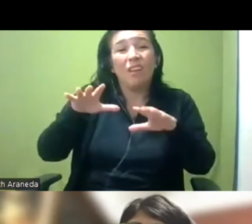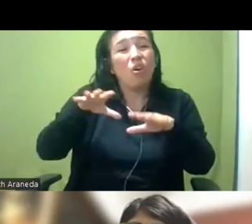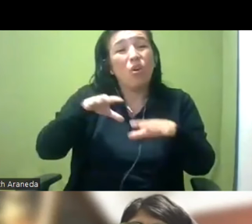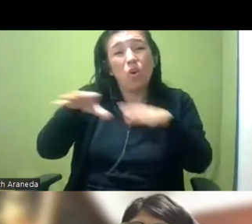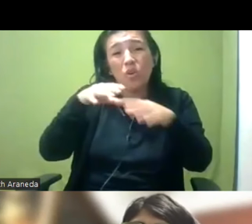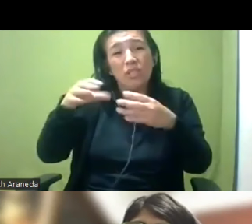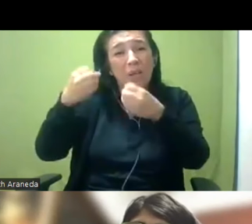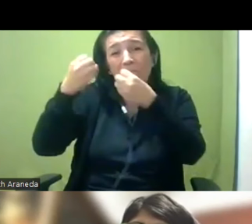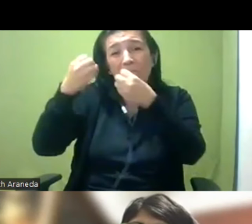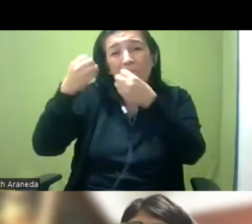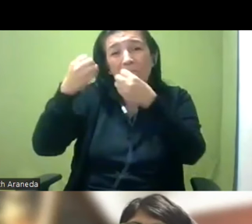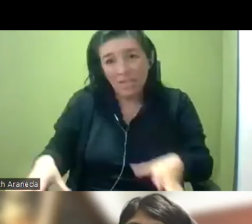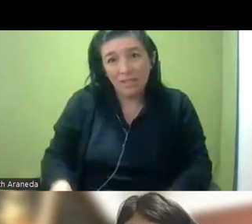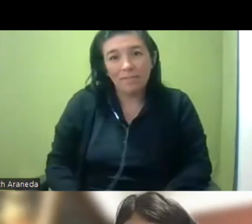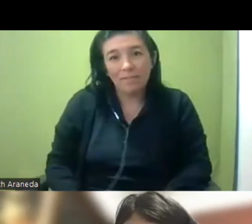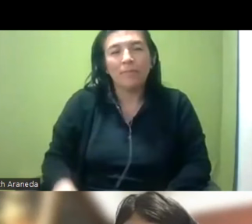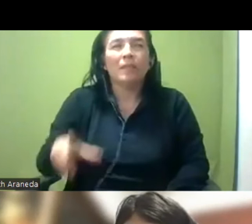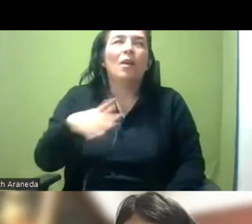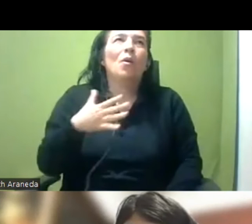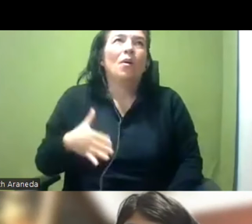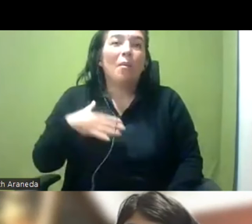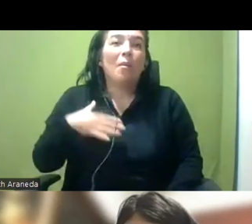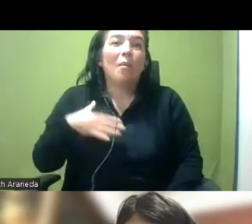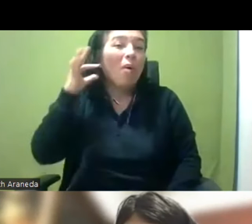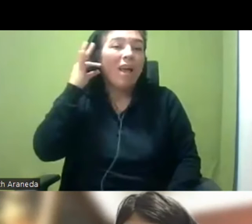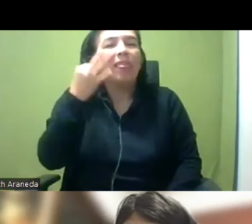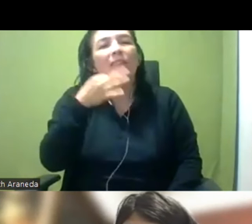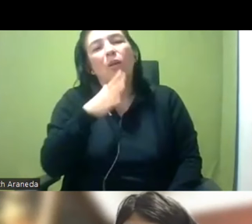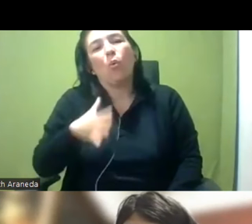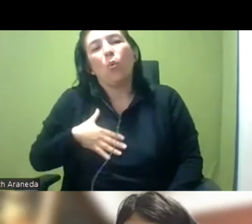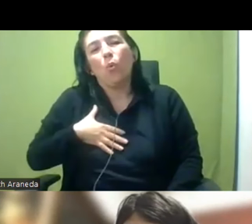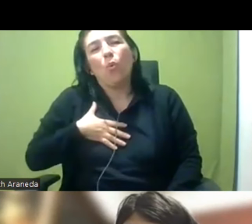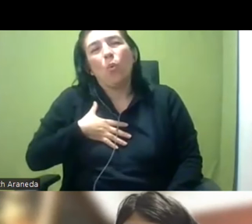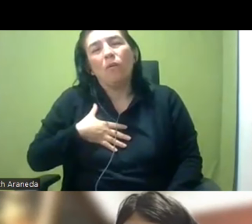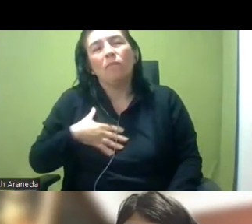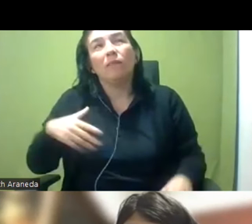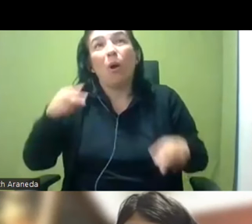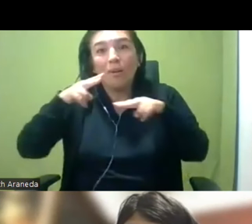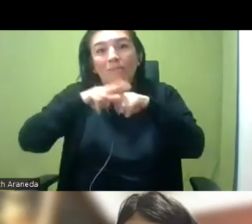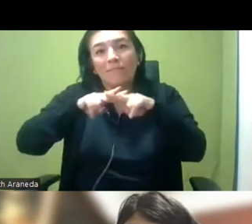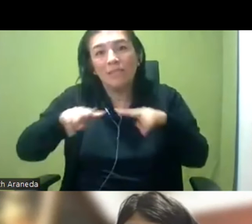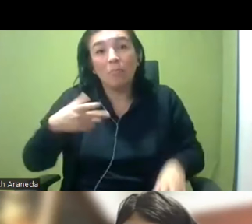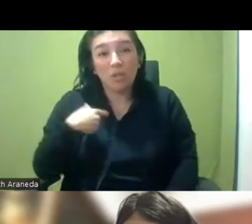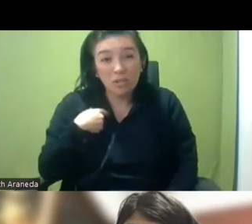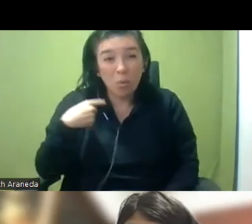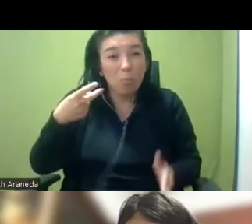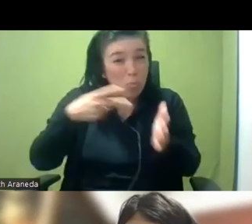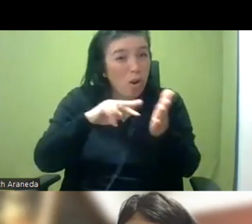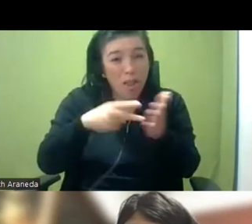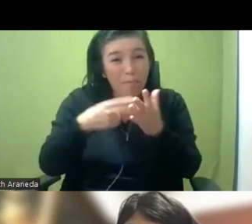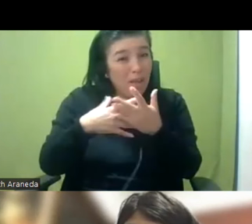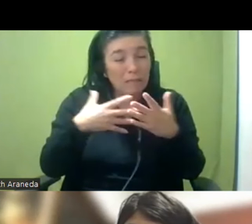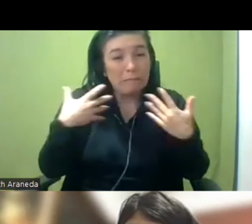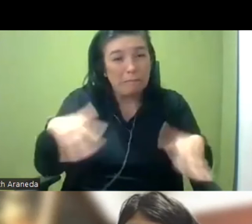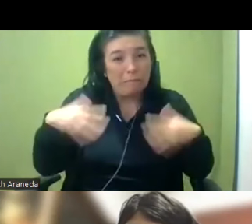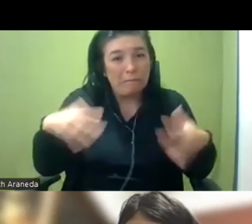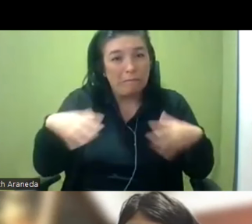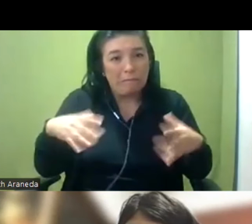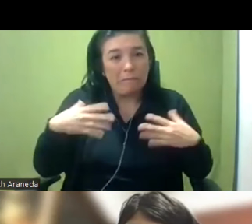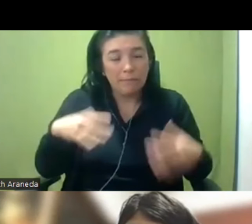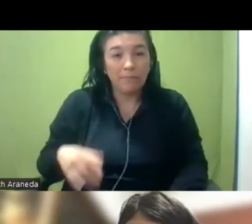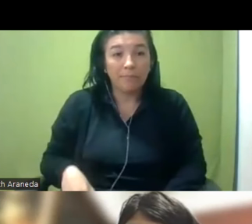más tranquila porque es un buen problema ese. Lo fue No enorme, fue. enorme. Sí,